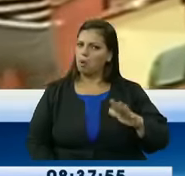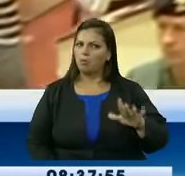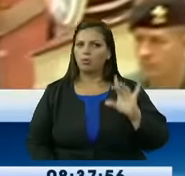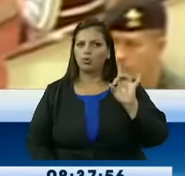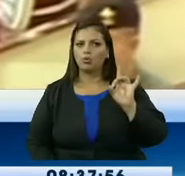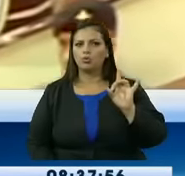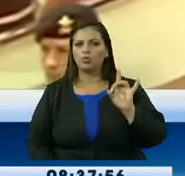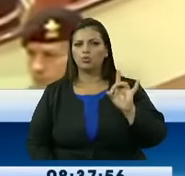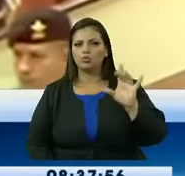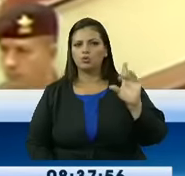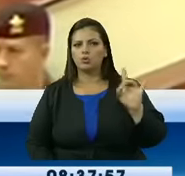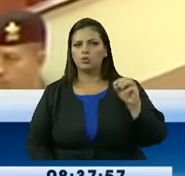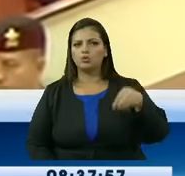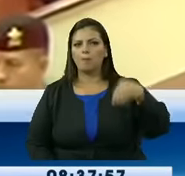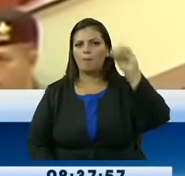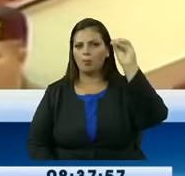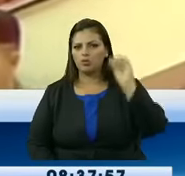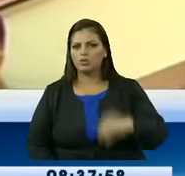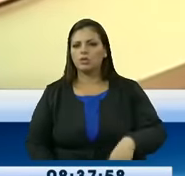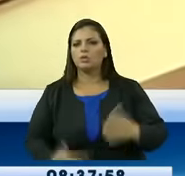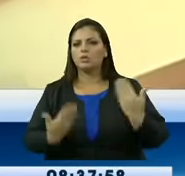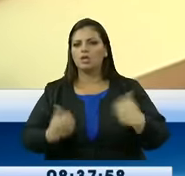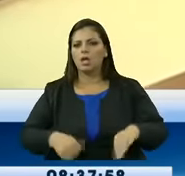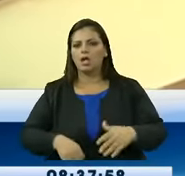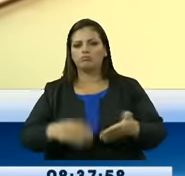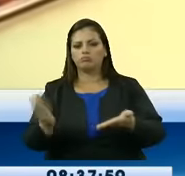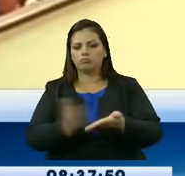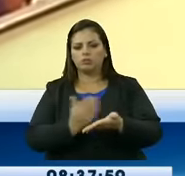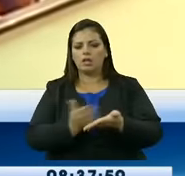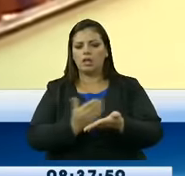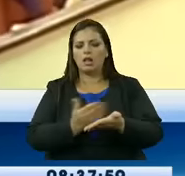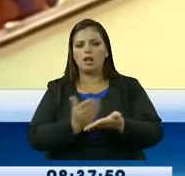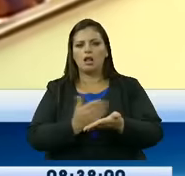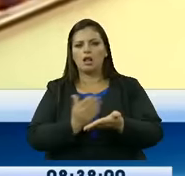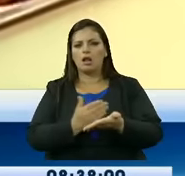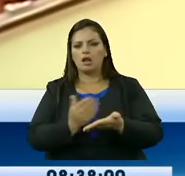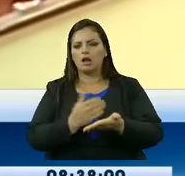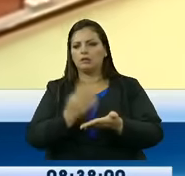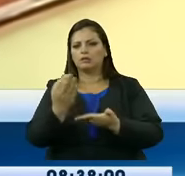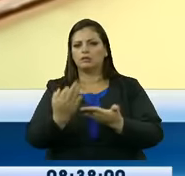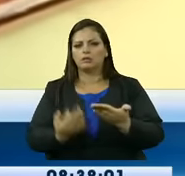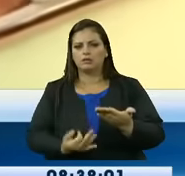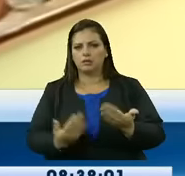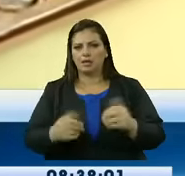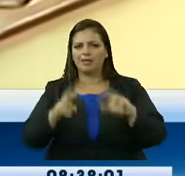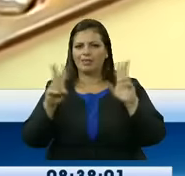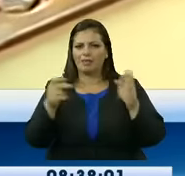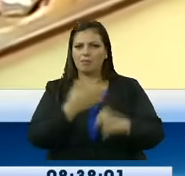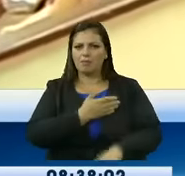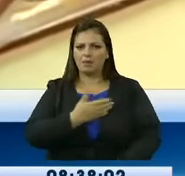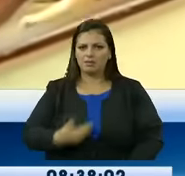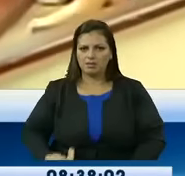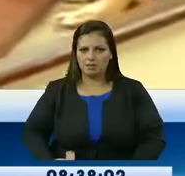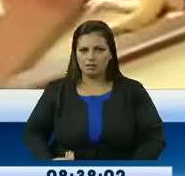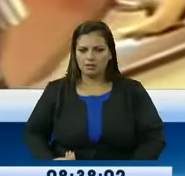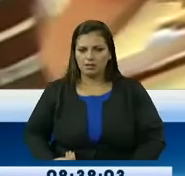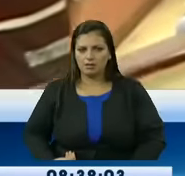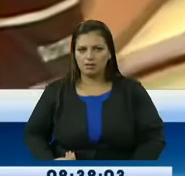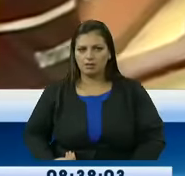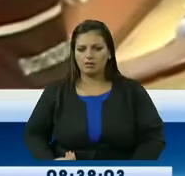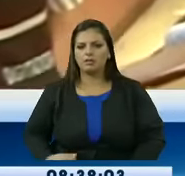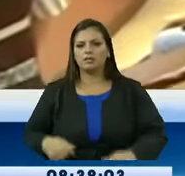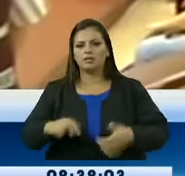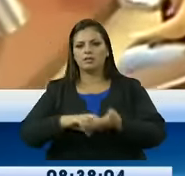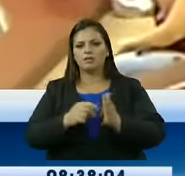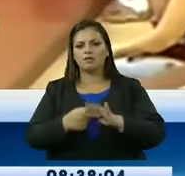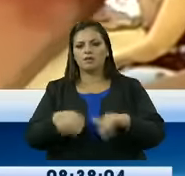88% de escrutados, que es lo que nos han dicho que se ha dado en lo que es cuestión presidencial, es decir, que el 88% en la provincia del